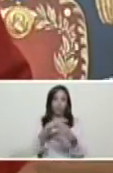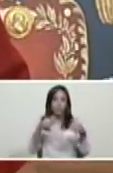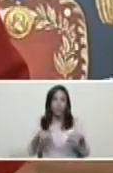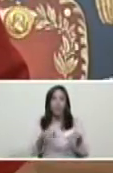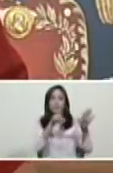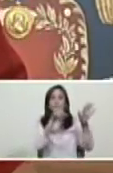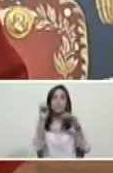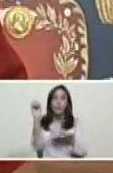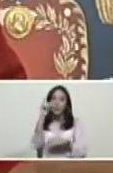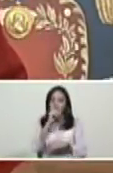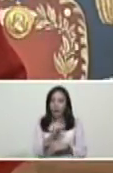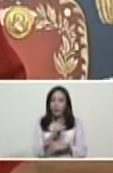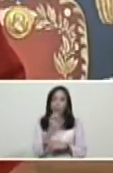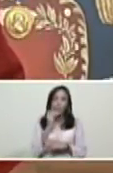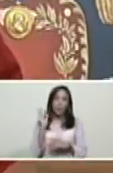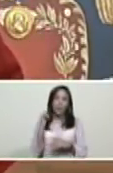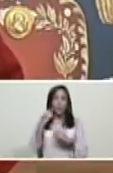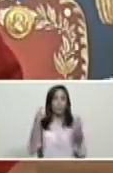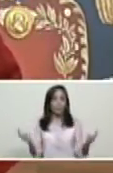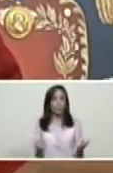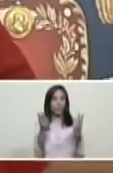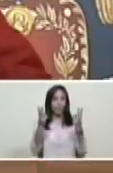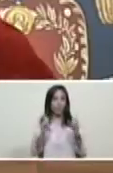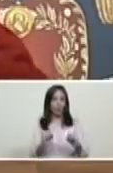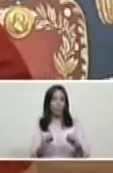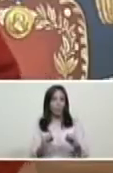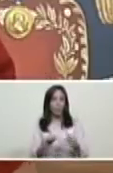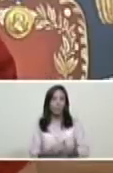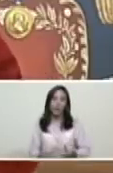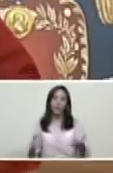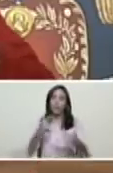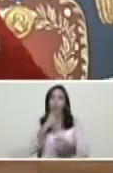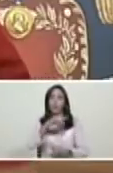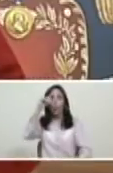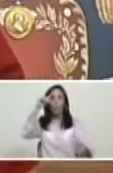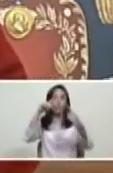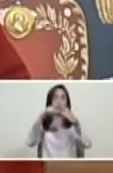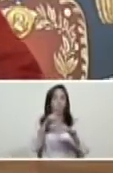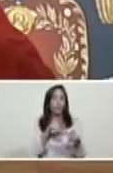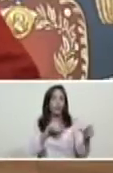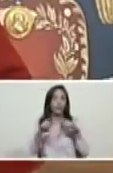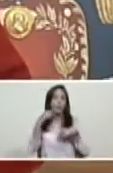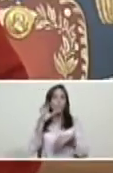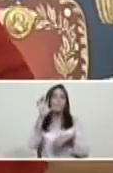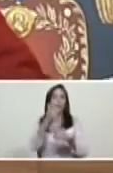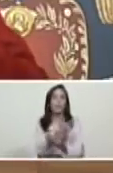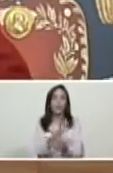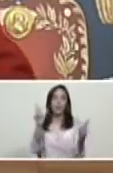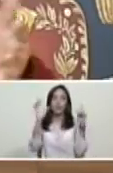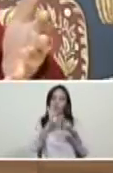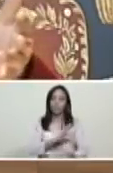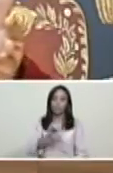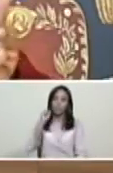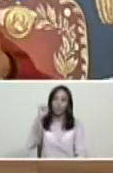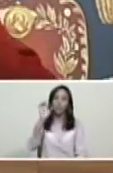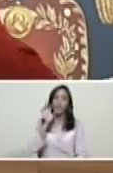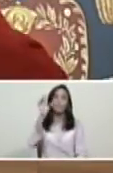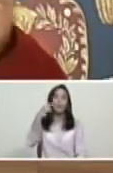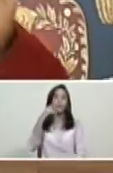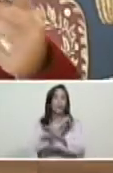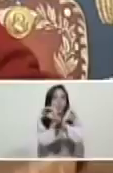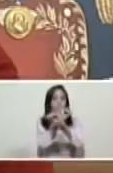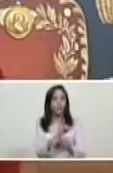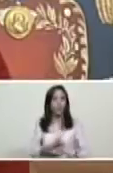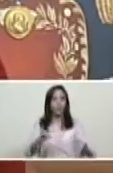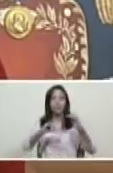años de esa victoria, podamos decir misión cumplida, patria libre, patria socialista, patria feliz. Esa es